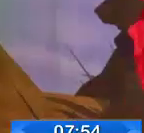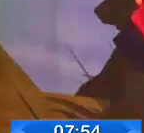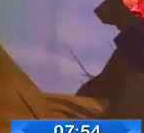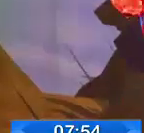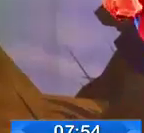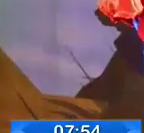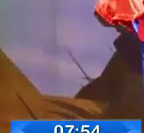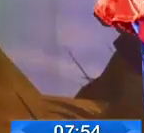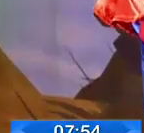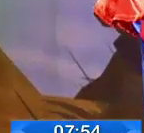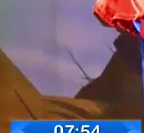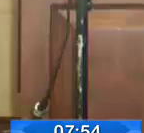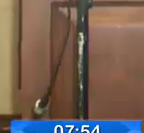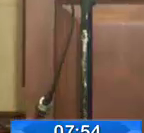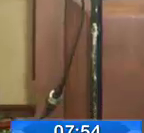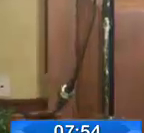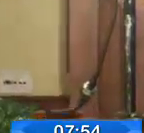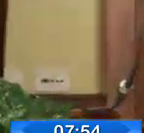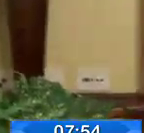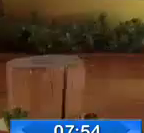asistencia. ¡Algún payaso o payasa acá!